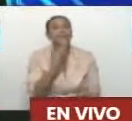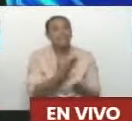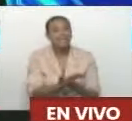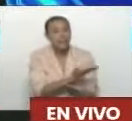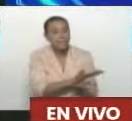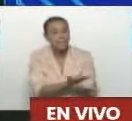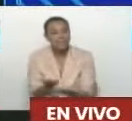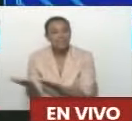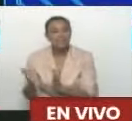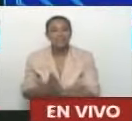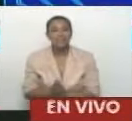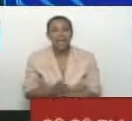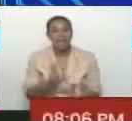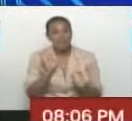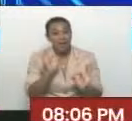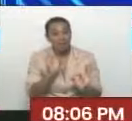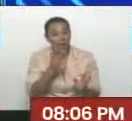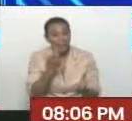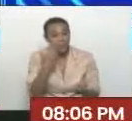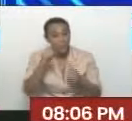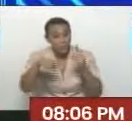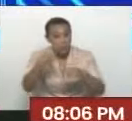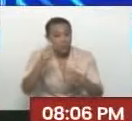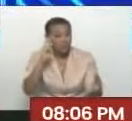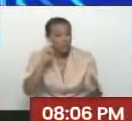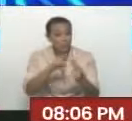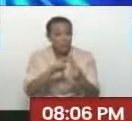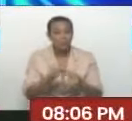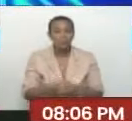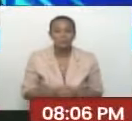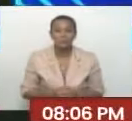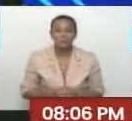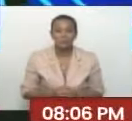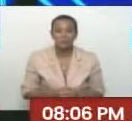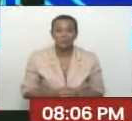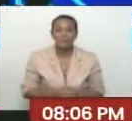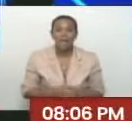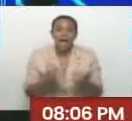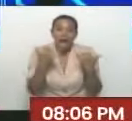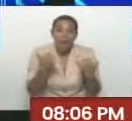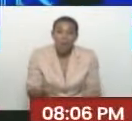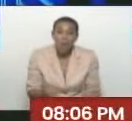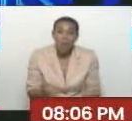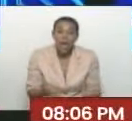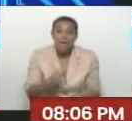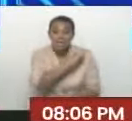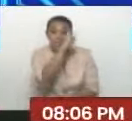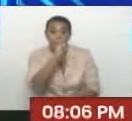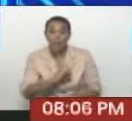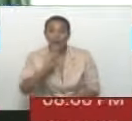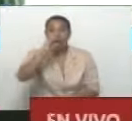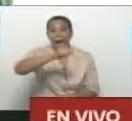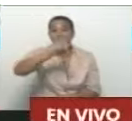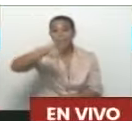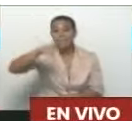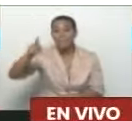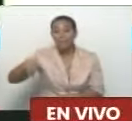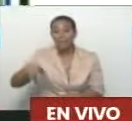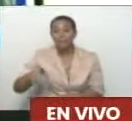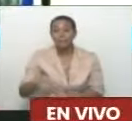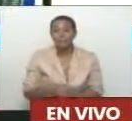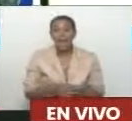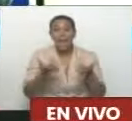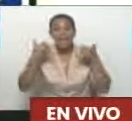por invitarme. Sí, por favor, suelte más perlitas, la próxima. Bueno, ahora vamos con Zona APP y Yania,